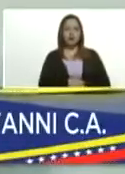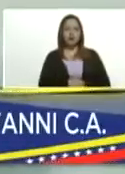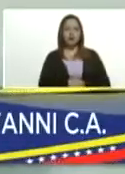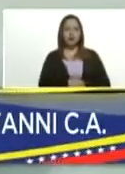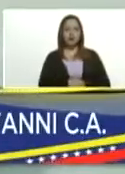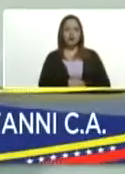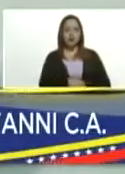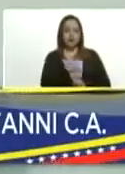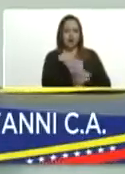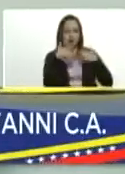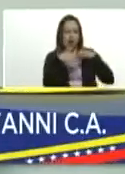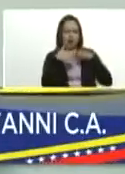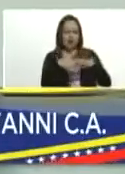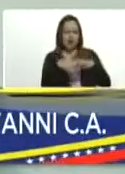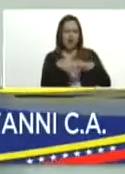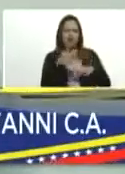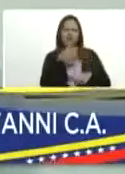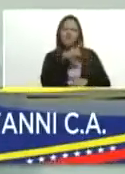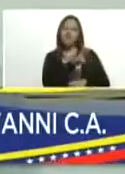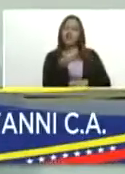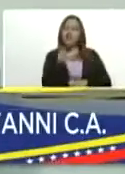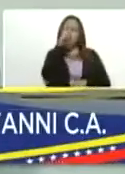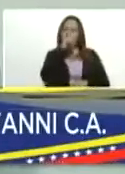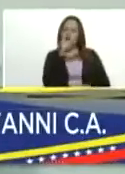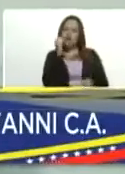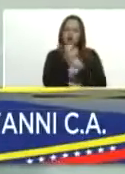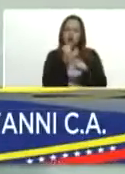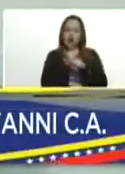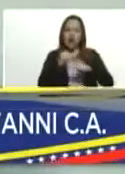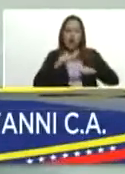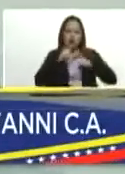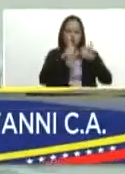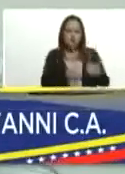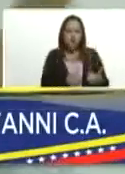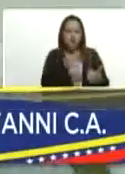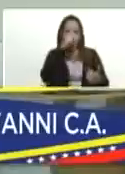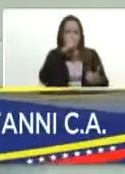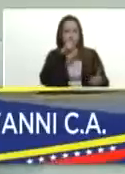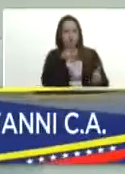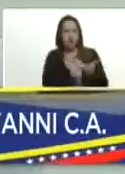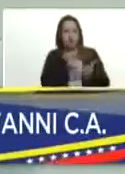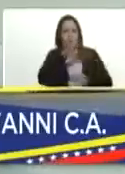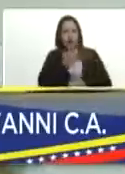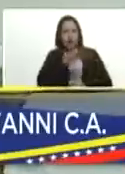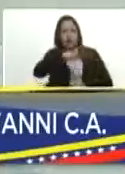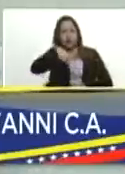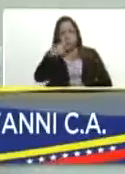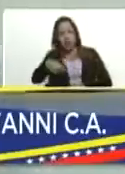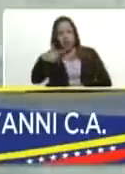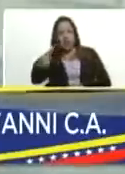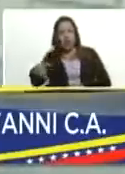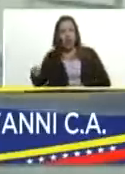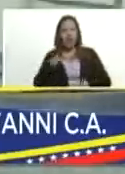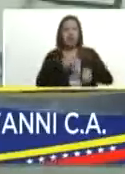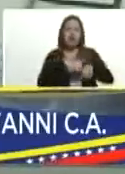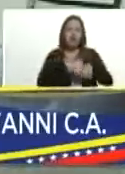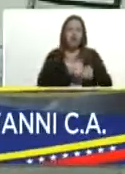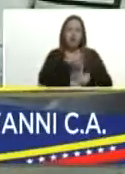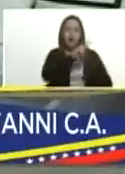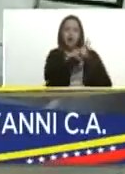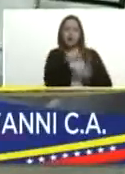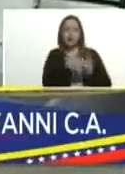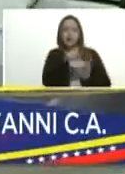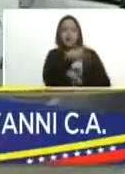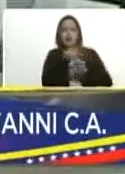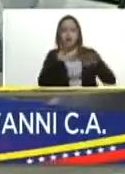Distruel Stephanie es una empresa que tiene ya casi 20 años, comenzó sus operaciones en el 2004, y después de pasar por varias etapas, desde el 2018 estamos